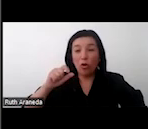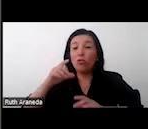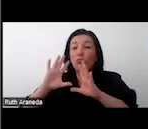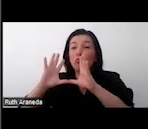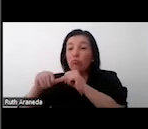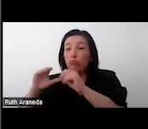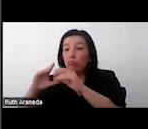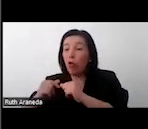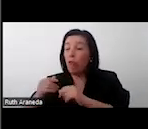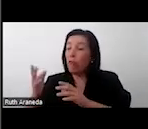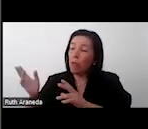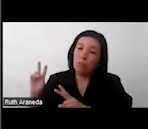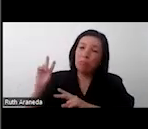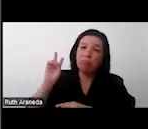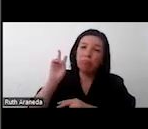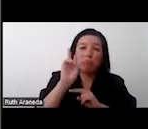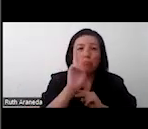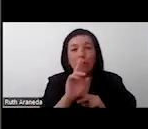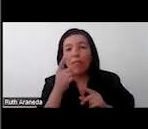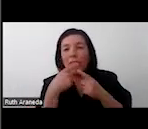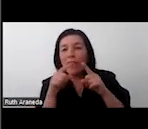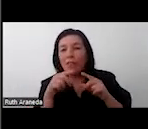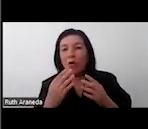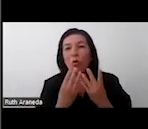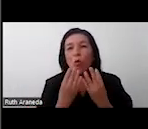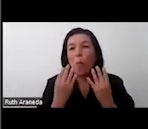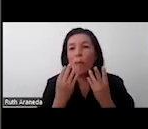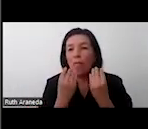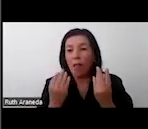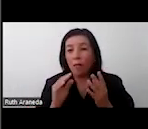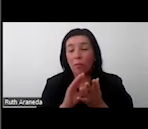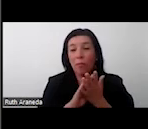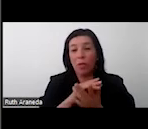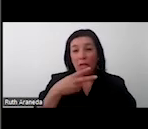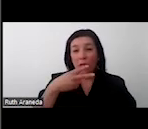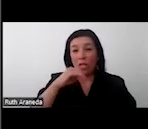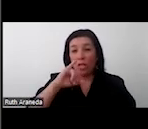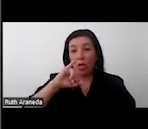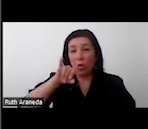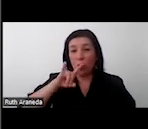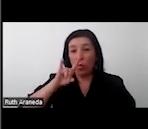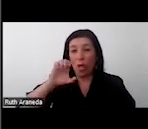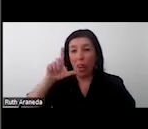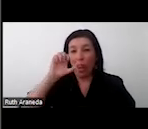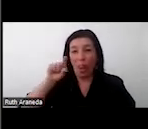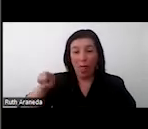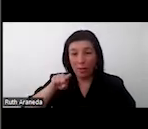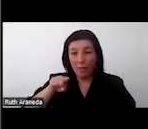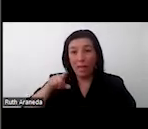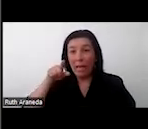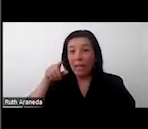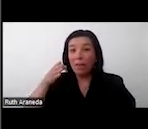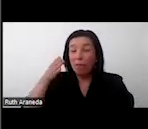distintos humedales. En el caso de acá, en la comuna de Hijuela, fuimos al sector de Petorquita, en el humedal